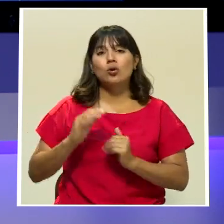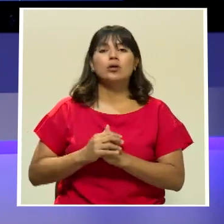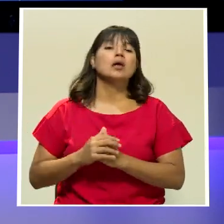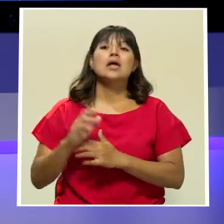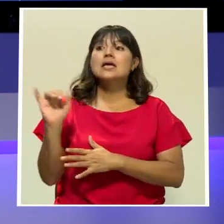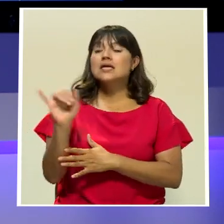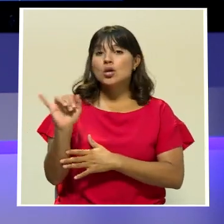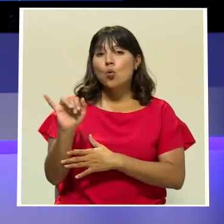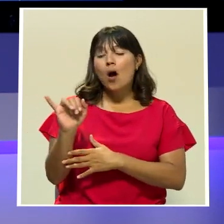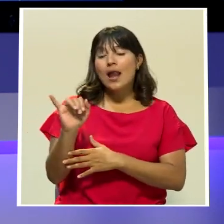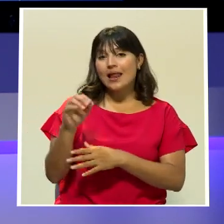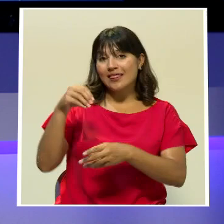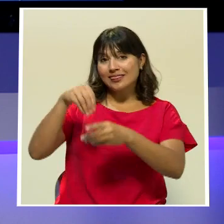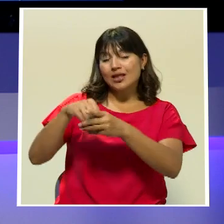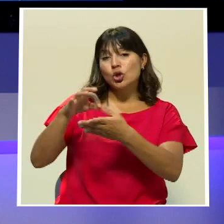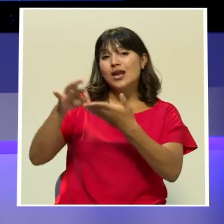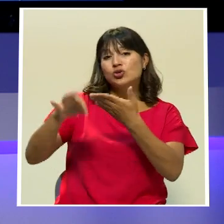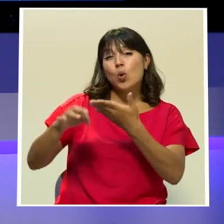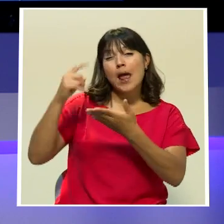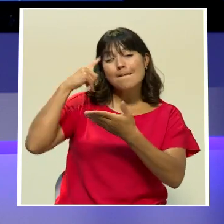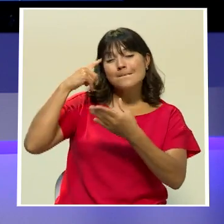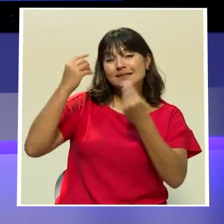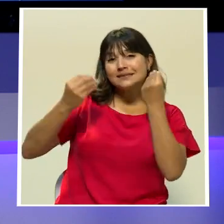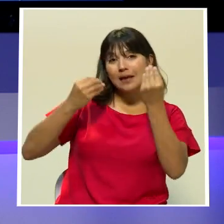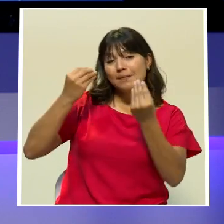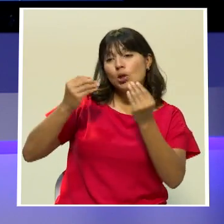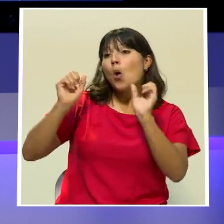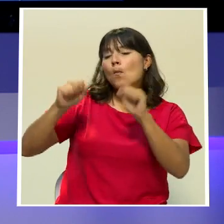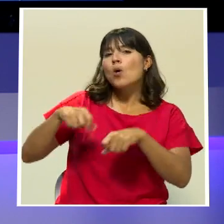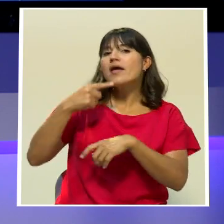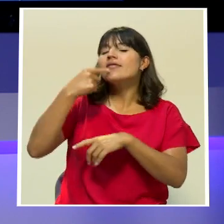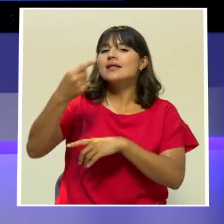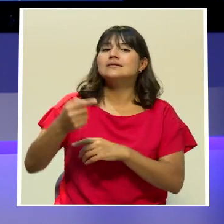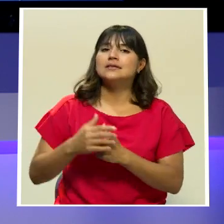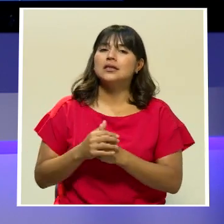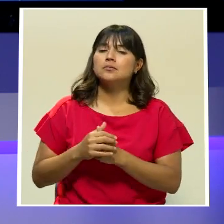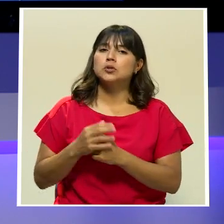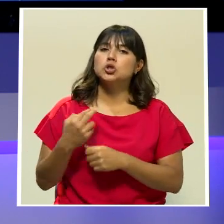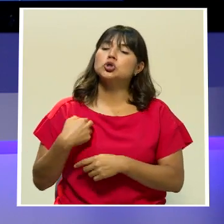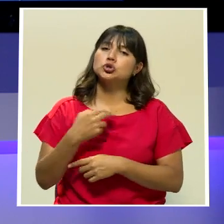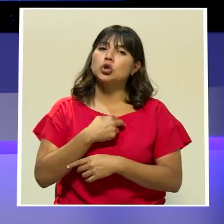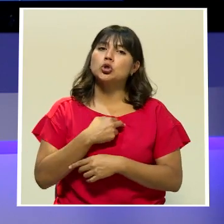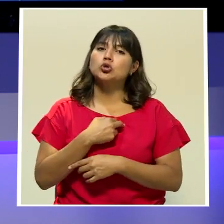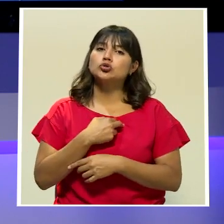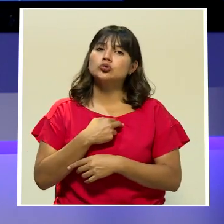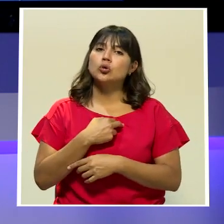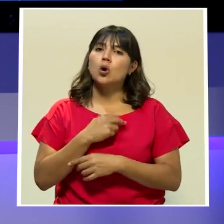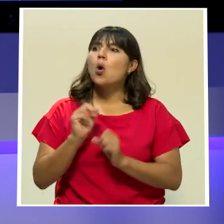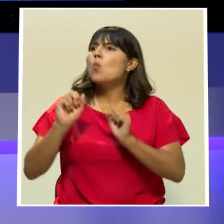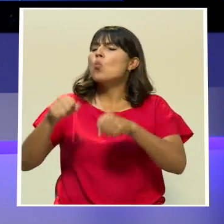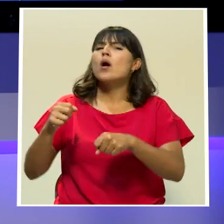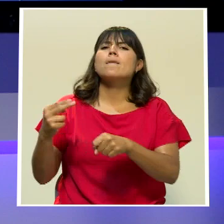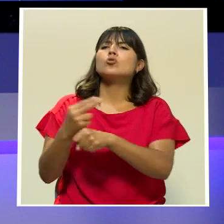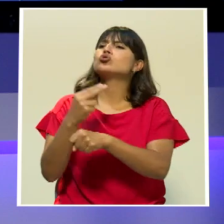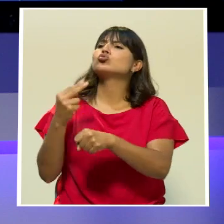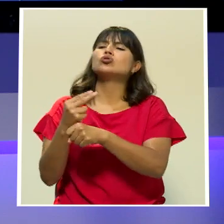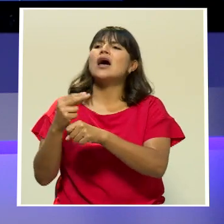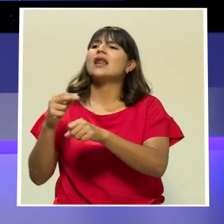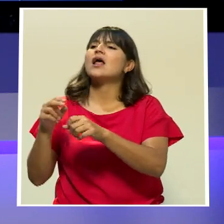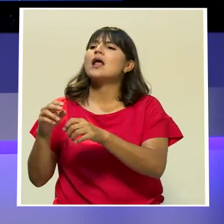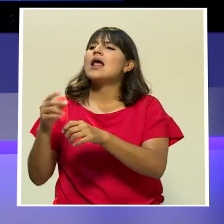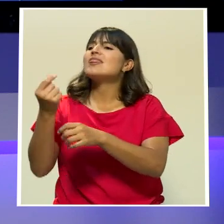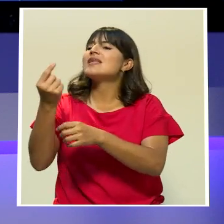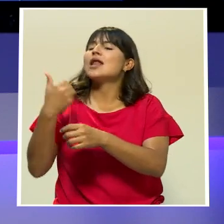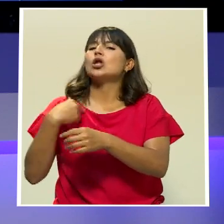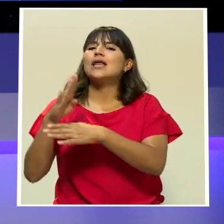pensamiento, el señor Hayden puede salir diciendo que podemos utilizar las reservas del Banco Central y don Rodrigo Cubero sale y le dice que no. Es